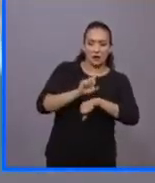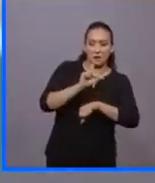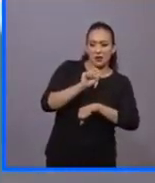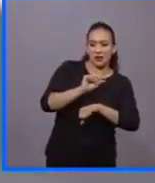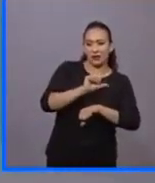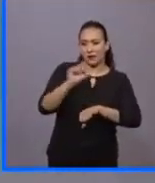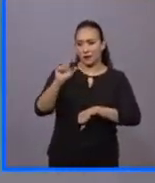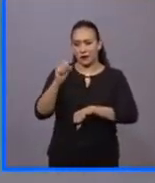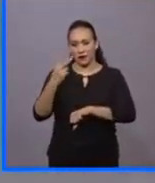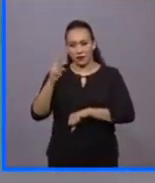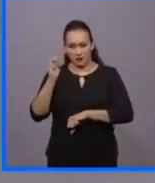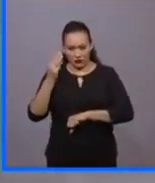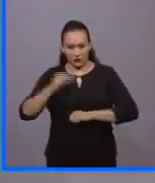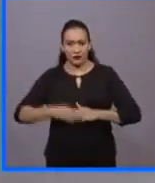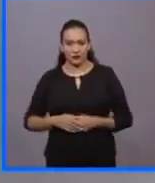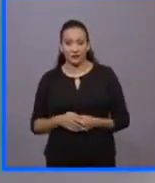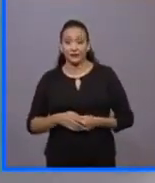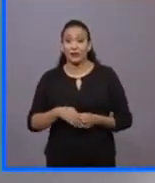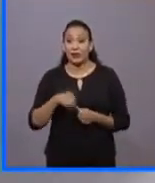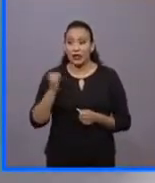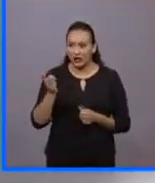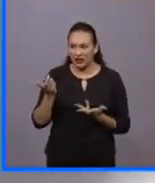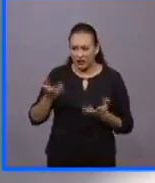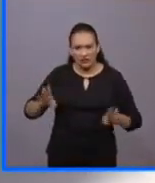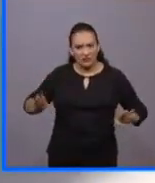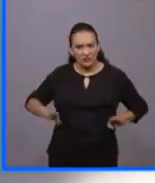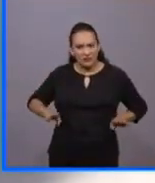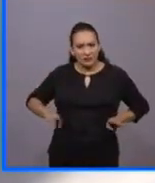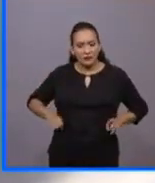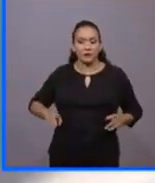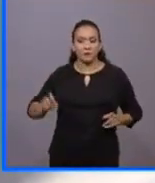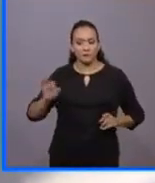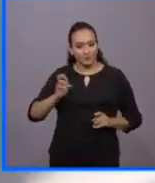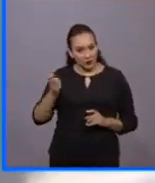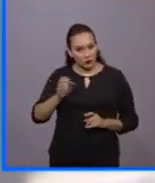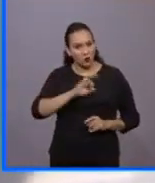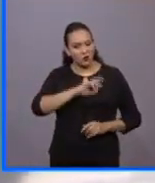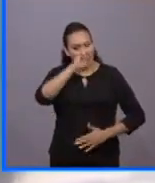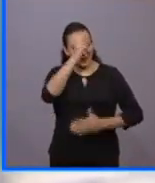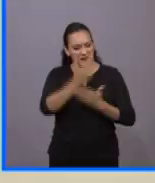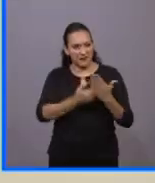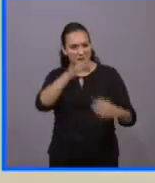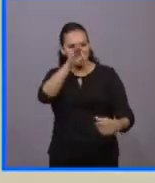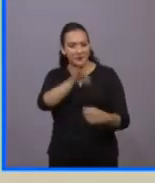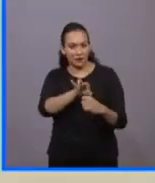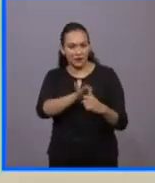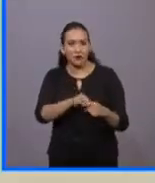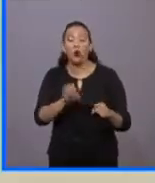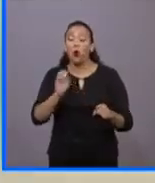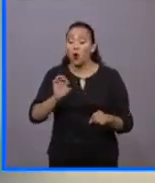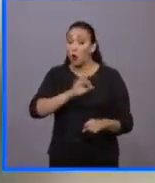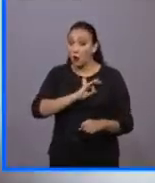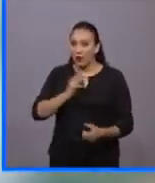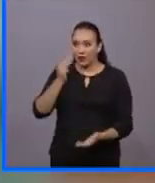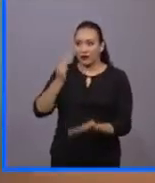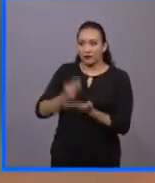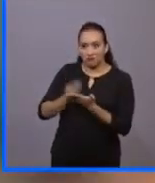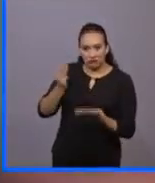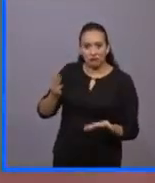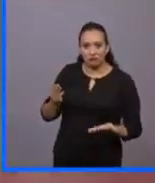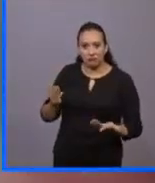y 22 de mayo. Dichas conductas pudieran actualizar un delito electoral o una infracción en materia de